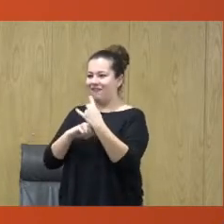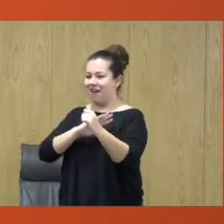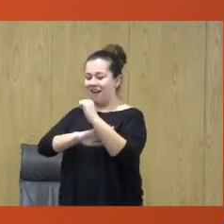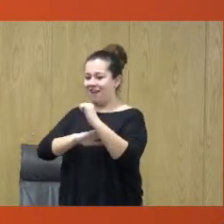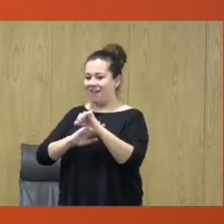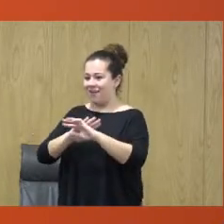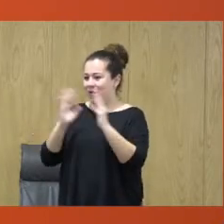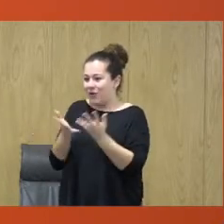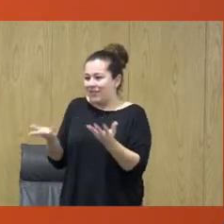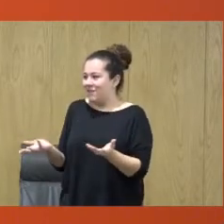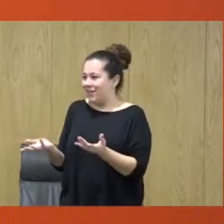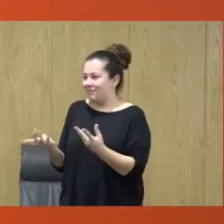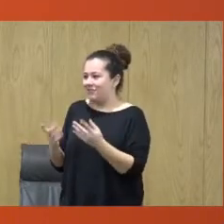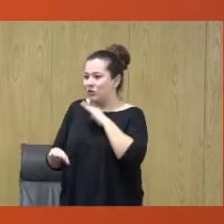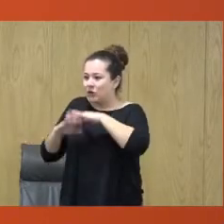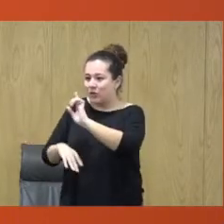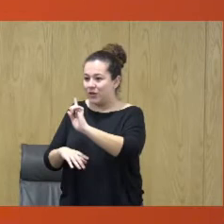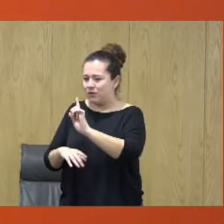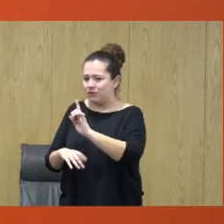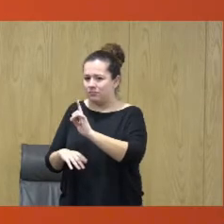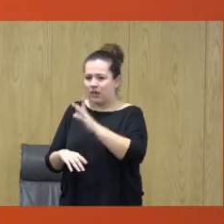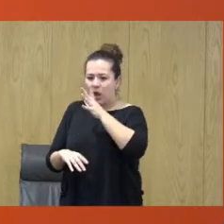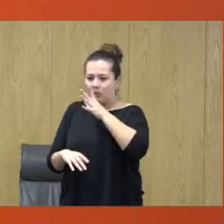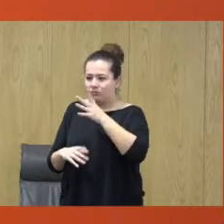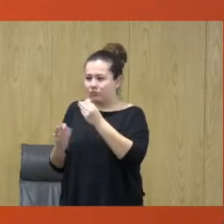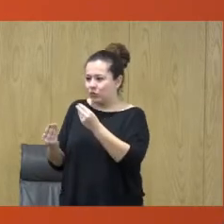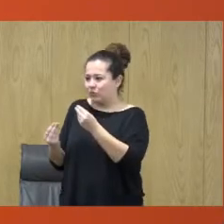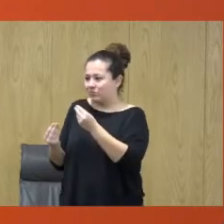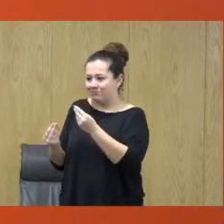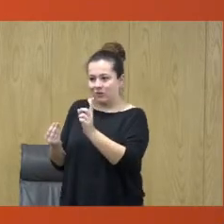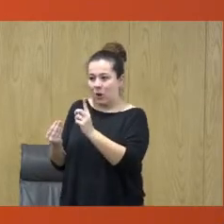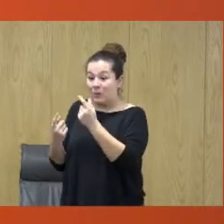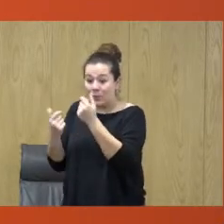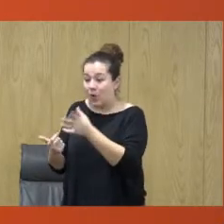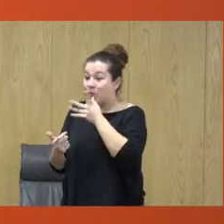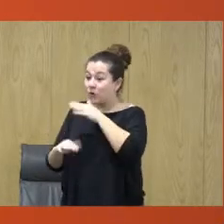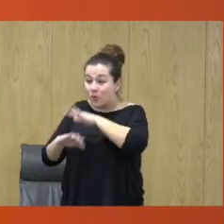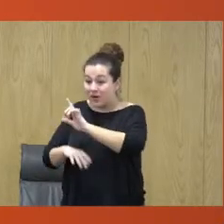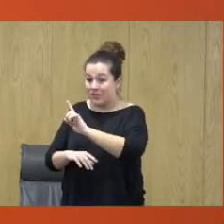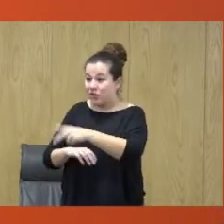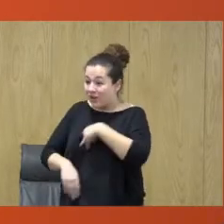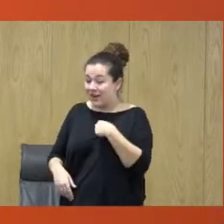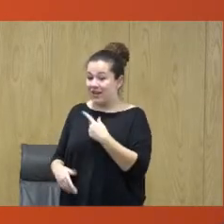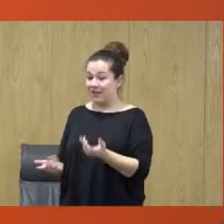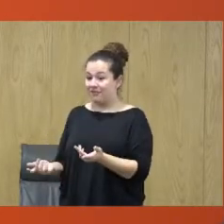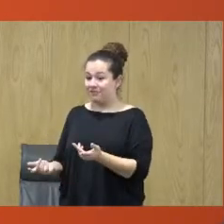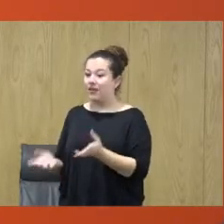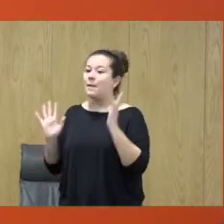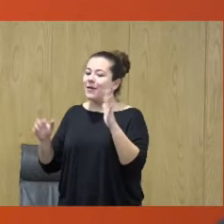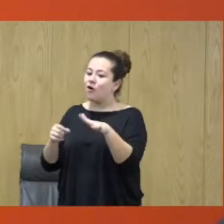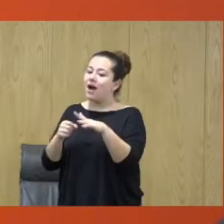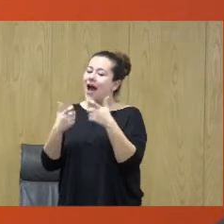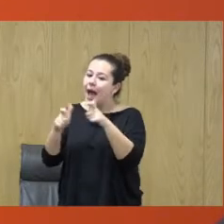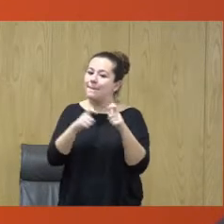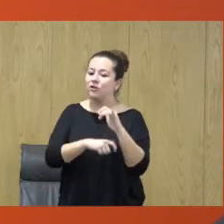¿no? Y no pasa nada o pasa muy poco por ese incumplimiento general. Pero hay ámbitos. Si la